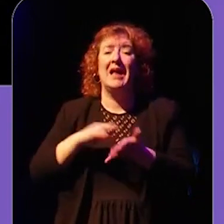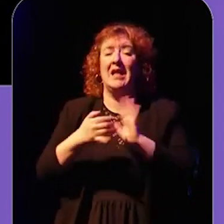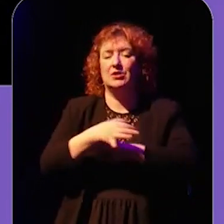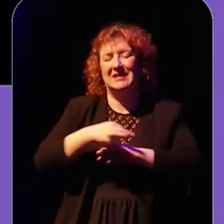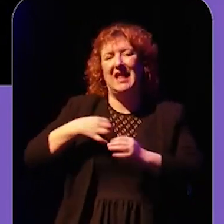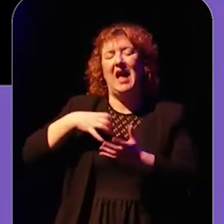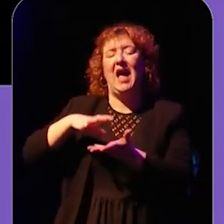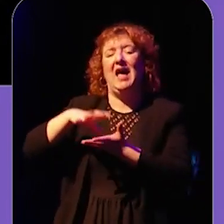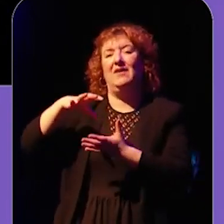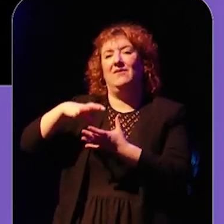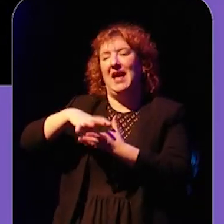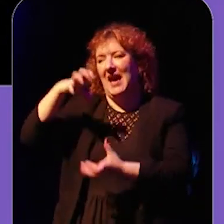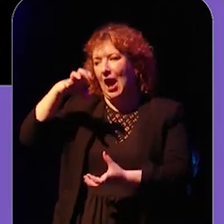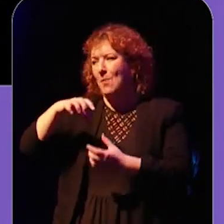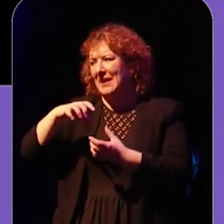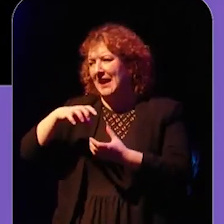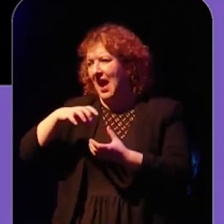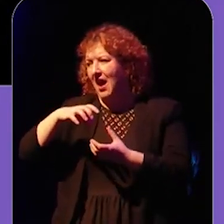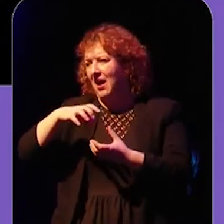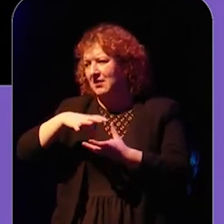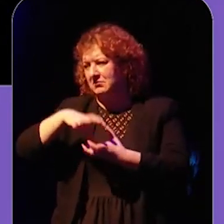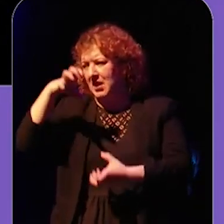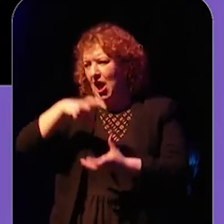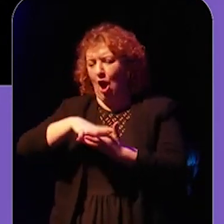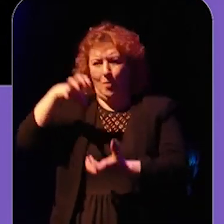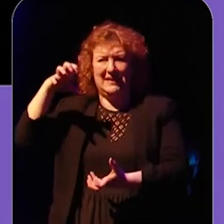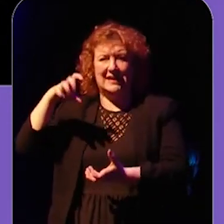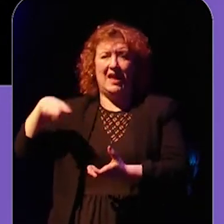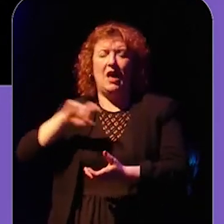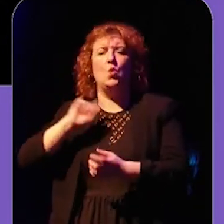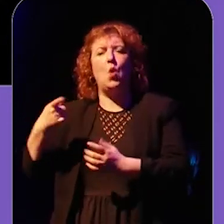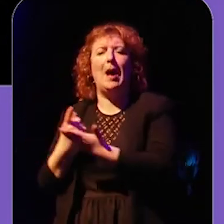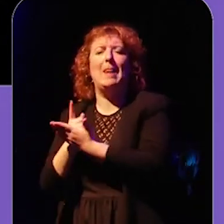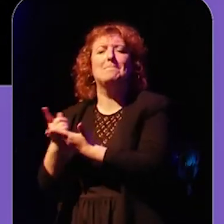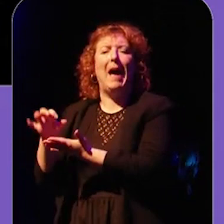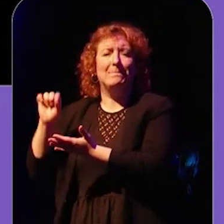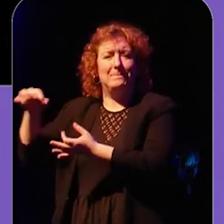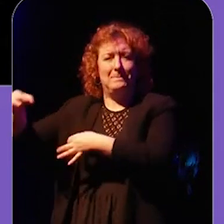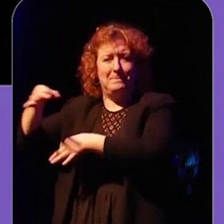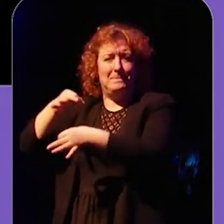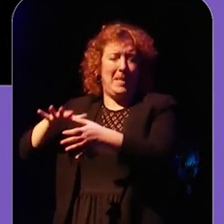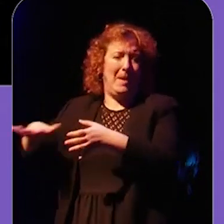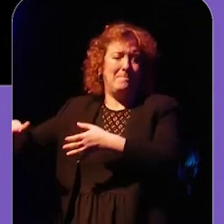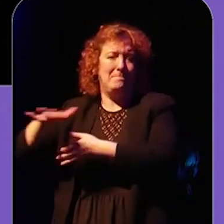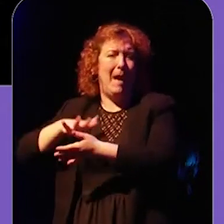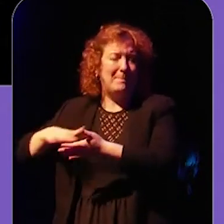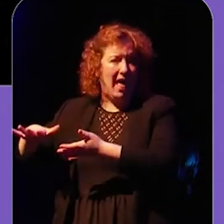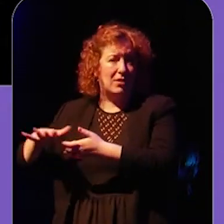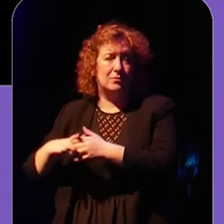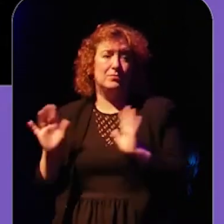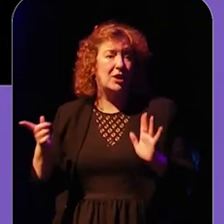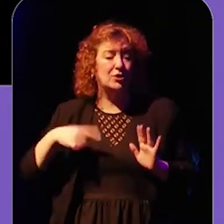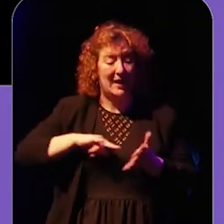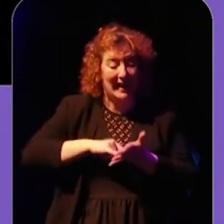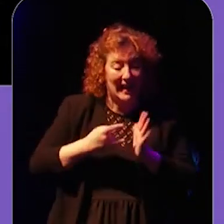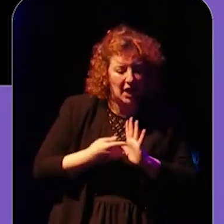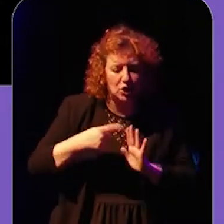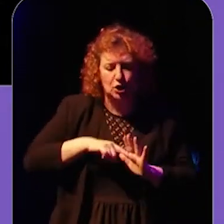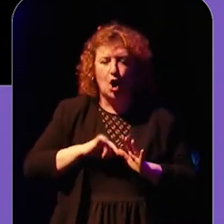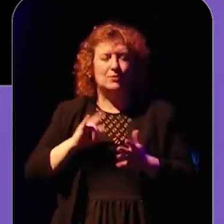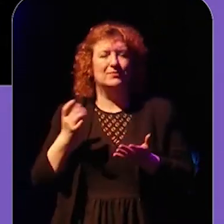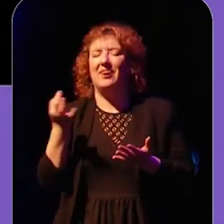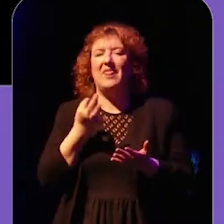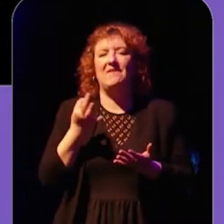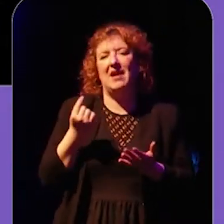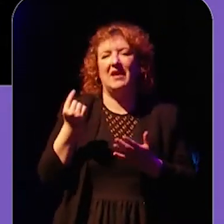la geometría y la geometría define el mapeado. Pero en la parte de ingeniería todavía se hacía a mano, porque en los proyectos no había que diseñar más